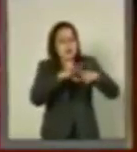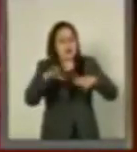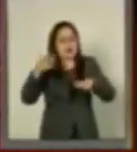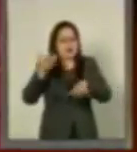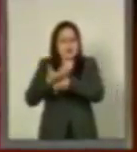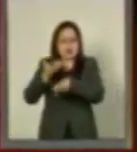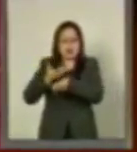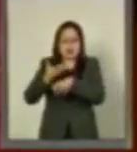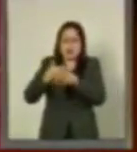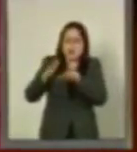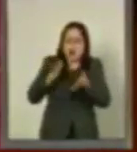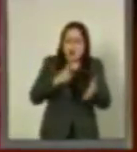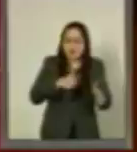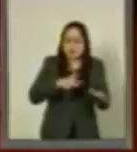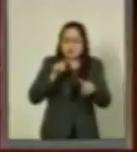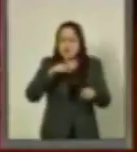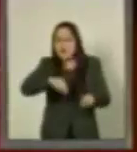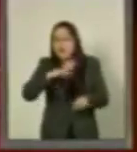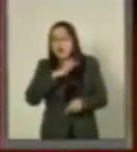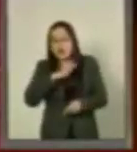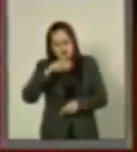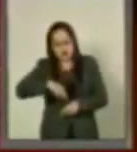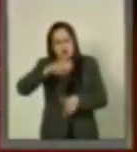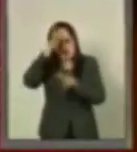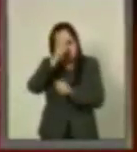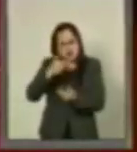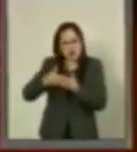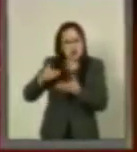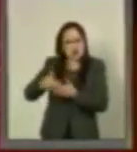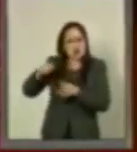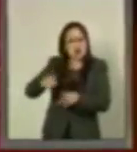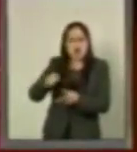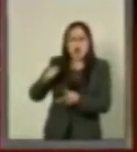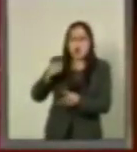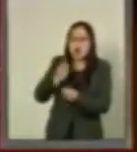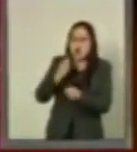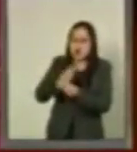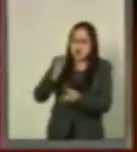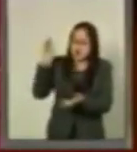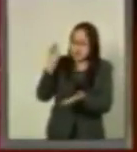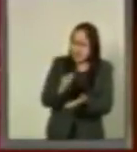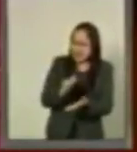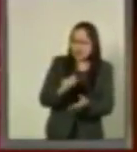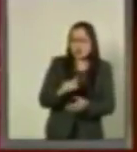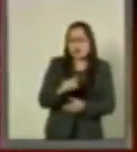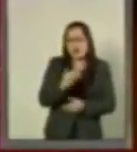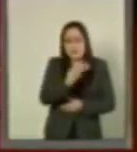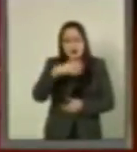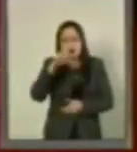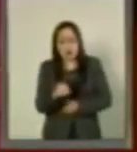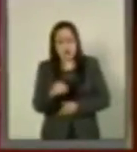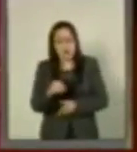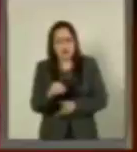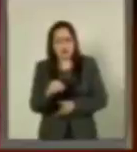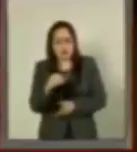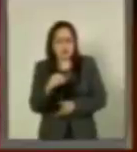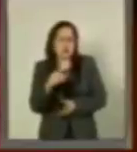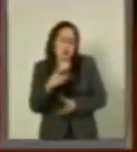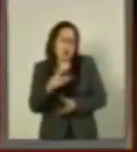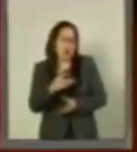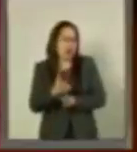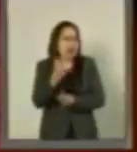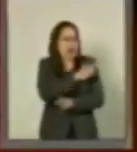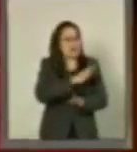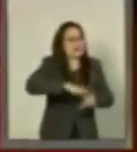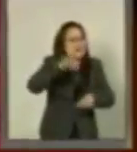de acuerdo con usted que el número ahorita es menor que cuando el tiempo de Obama, pero yo soy fronterizo y